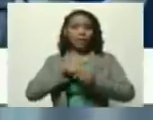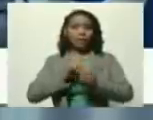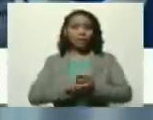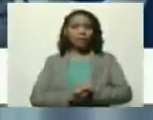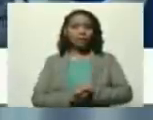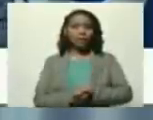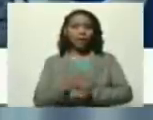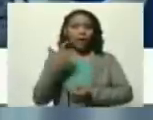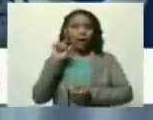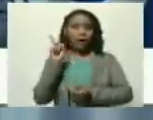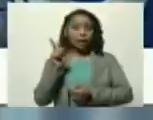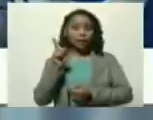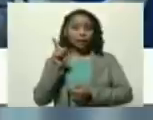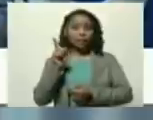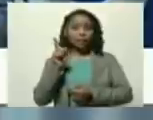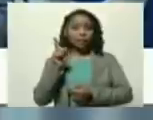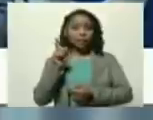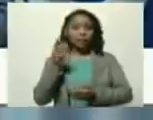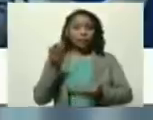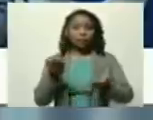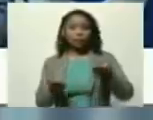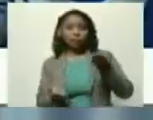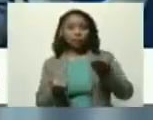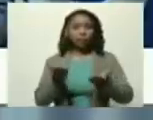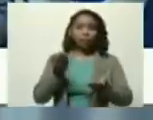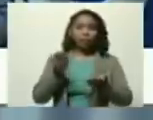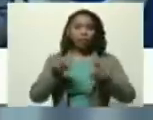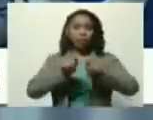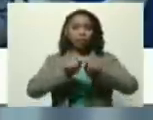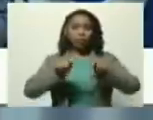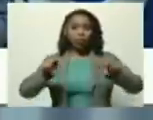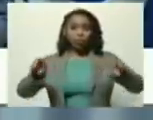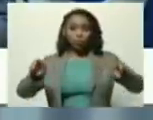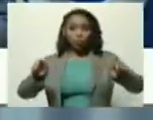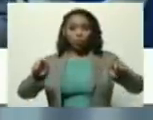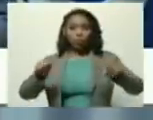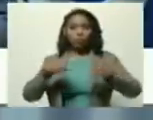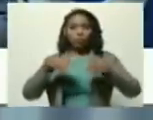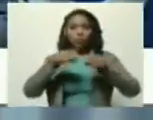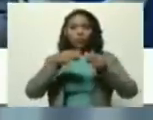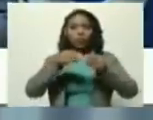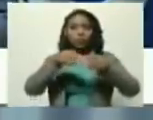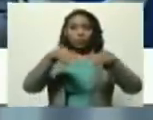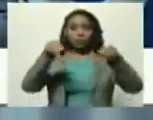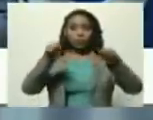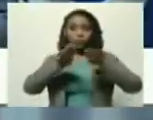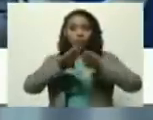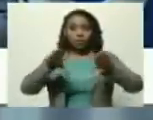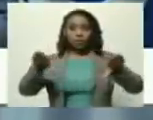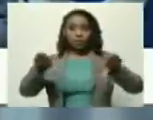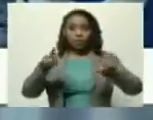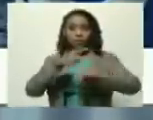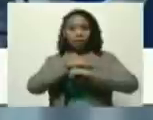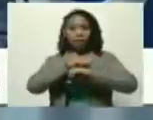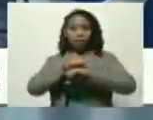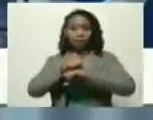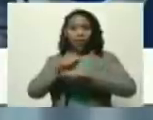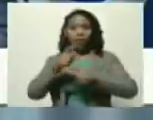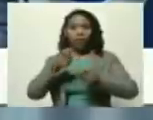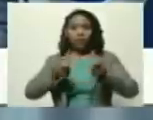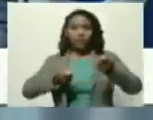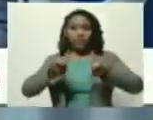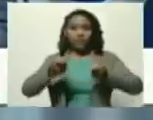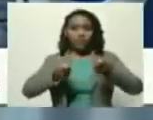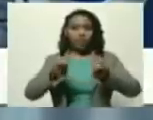Incluye balancines, tuberías, láminas de tanques, entre otros, pero